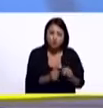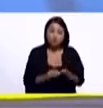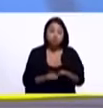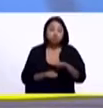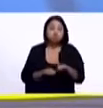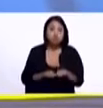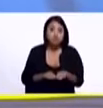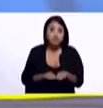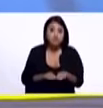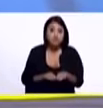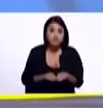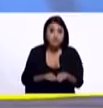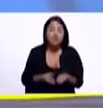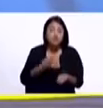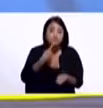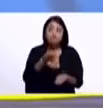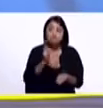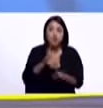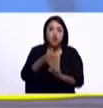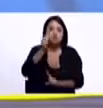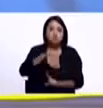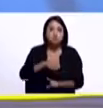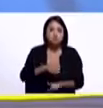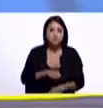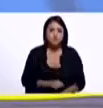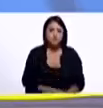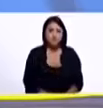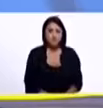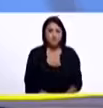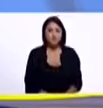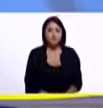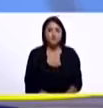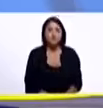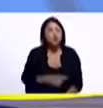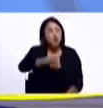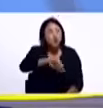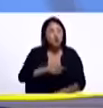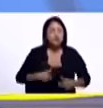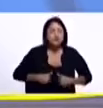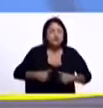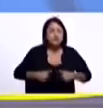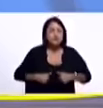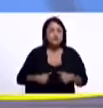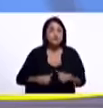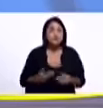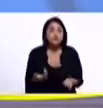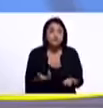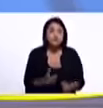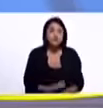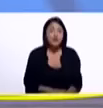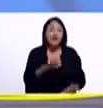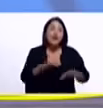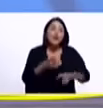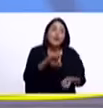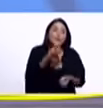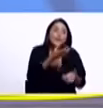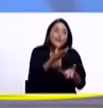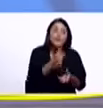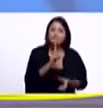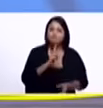Yo le dije que lo íbamos a lograr. Y hemos hecho de tripas corazón. Hay muchas cosas que no se pueden contar.